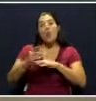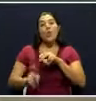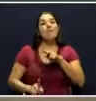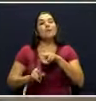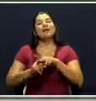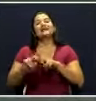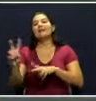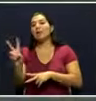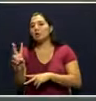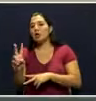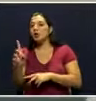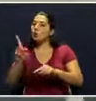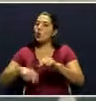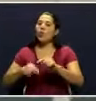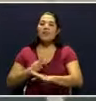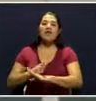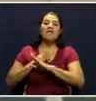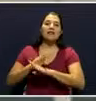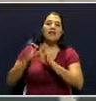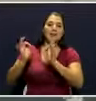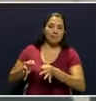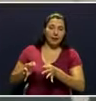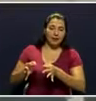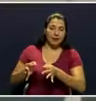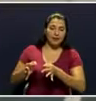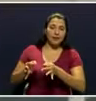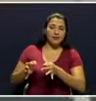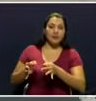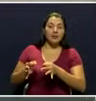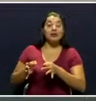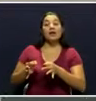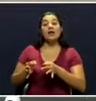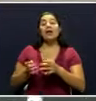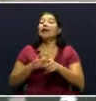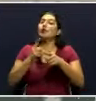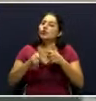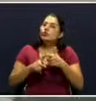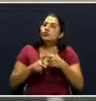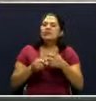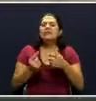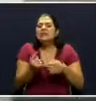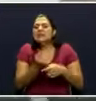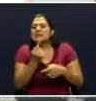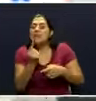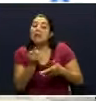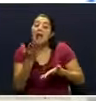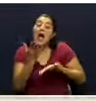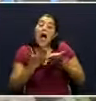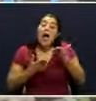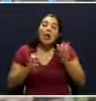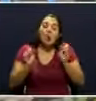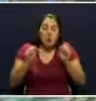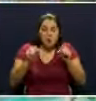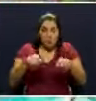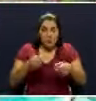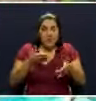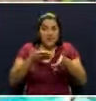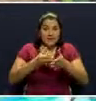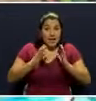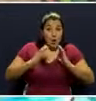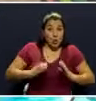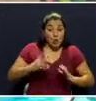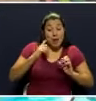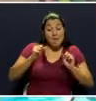bien como si esa persona no tuviera obesidad. Entonces, siempre hay alguno que otro factor ahí que puede estar implicado también